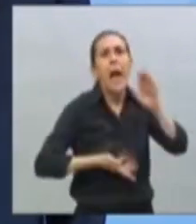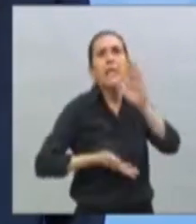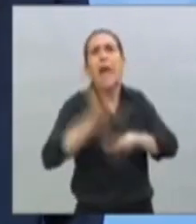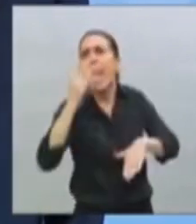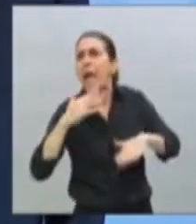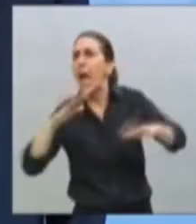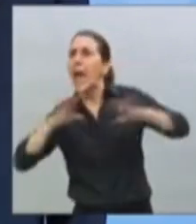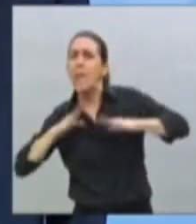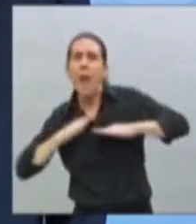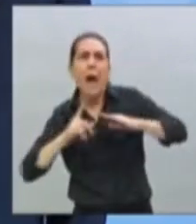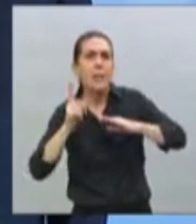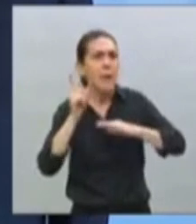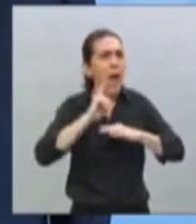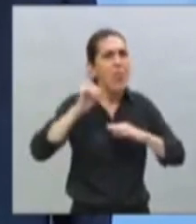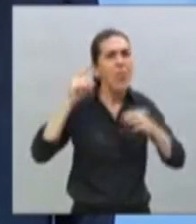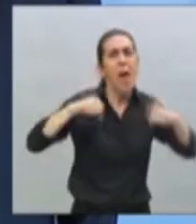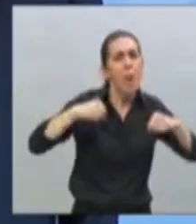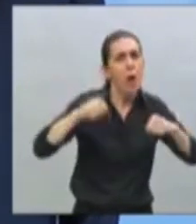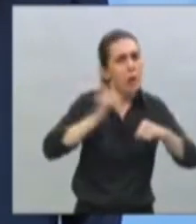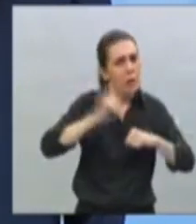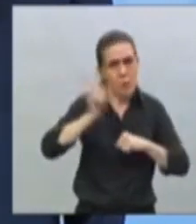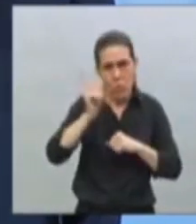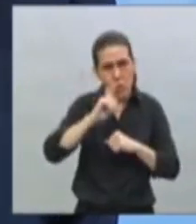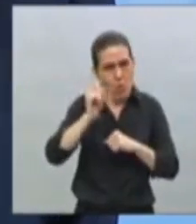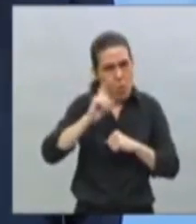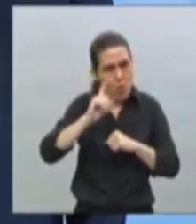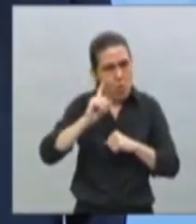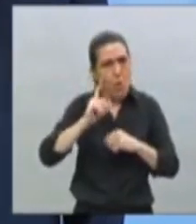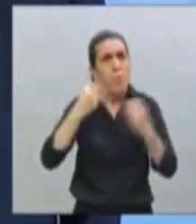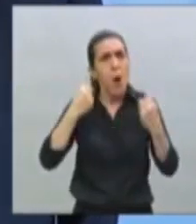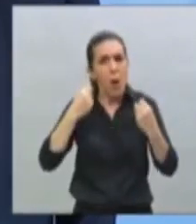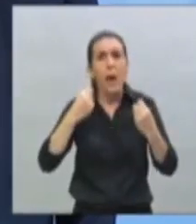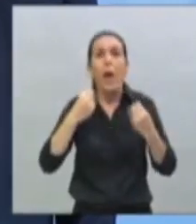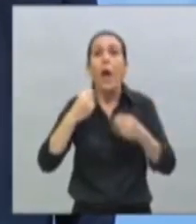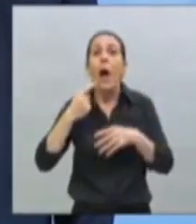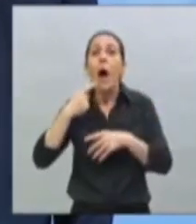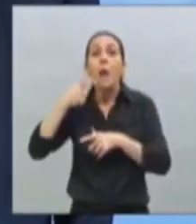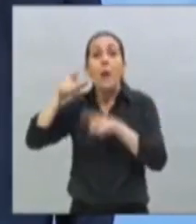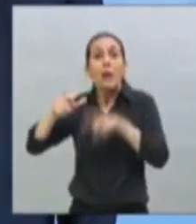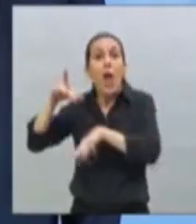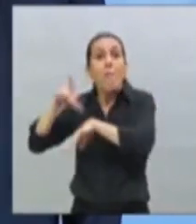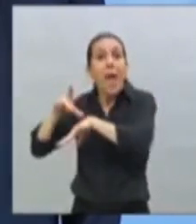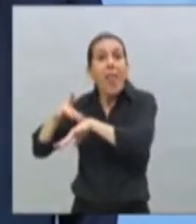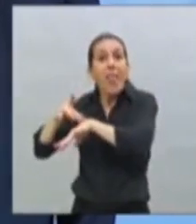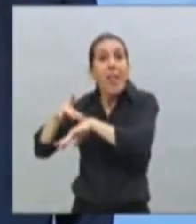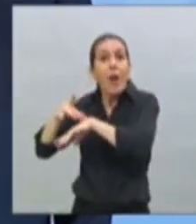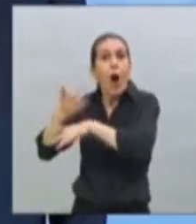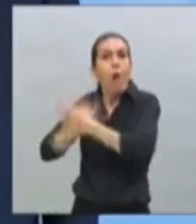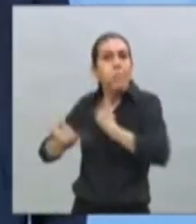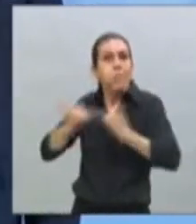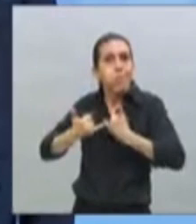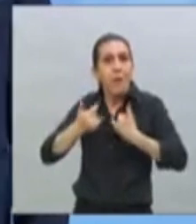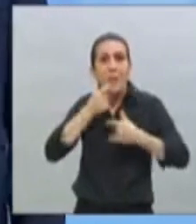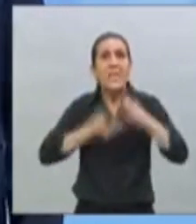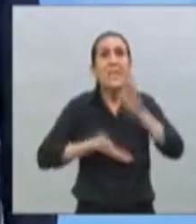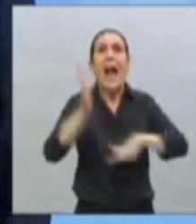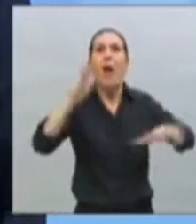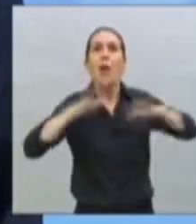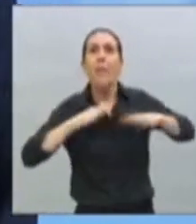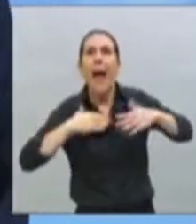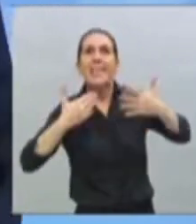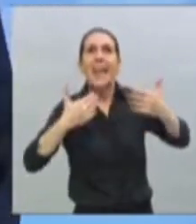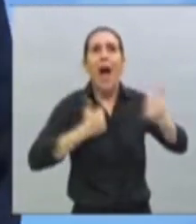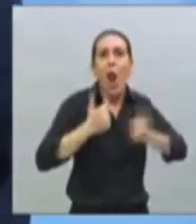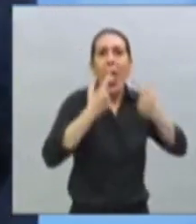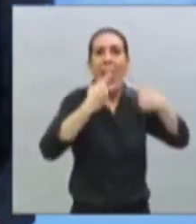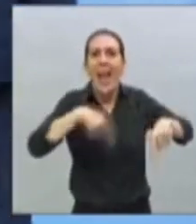física, porque la actividad física, dice la medicina, expone la transmisión del riesgo, del virus,